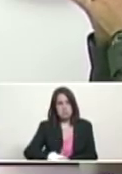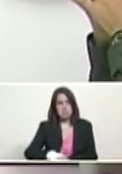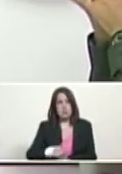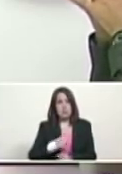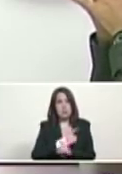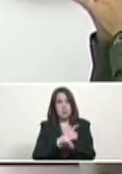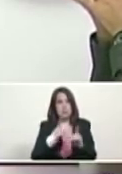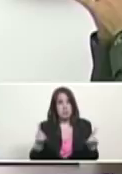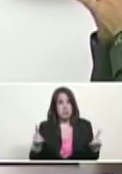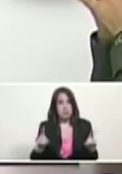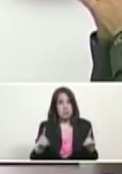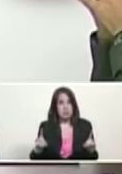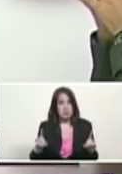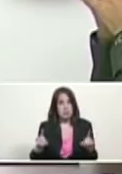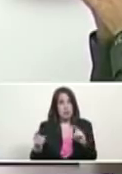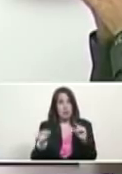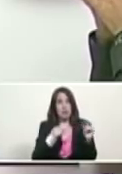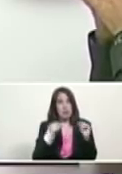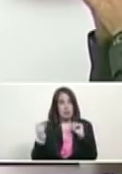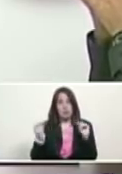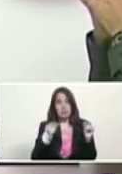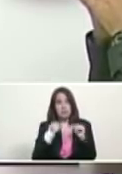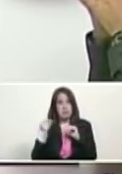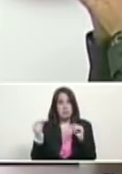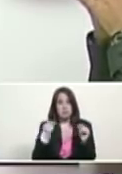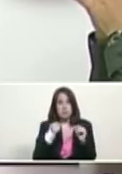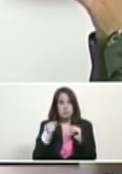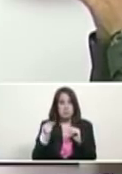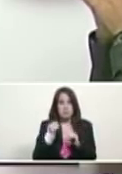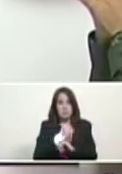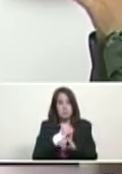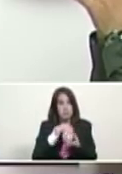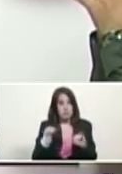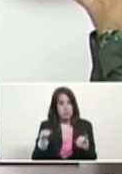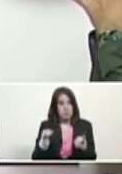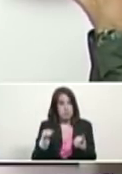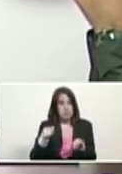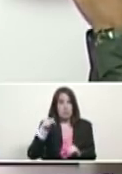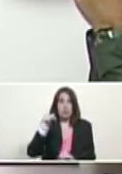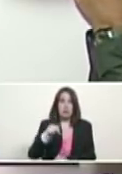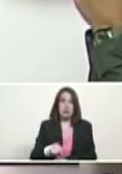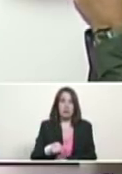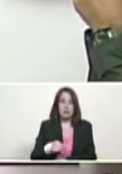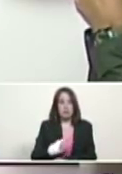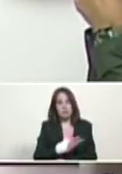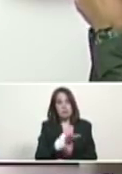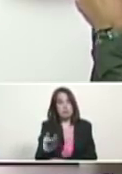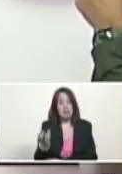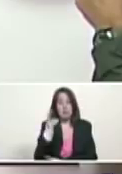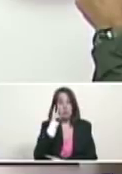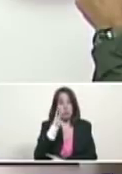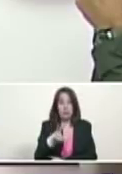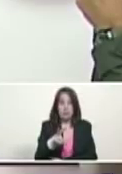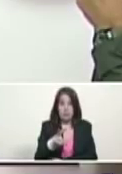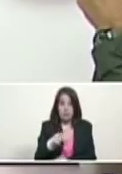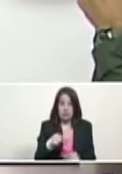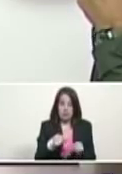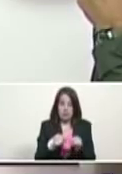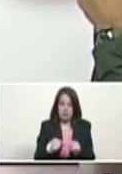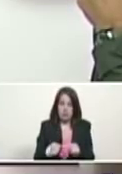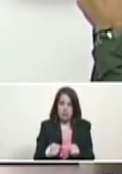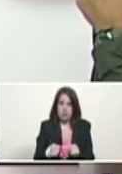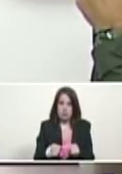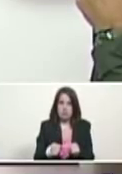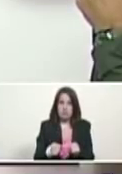democracia. Creo en el diálogo. Al final, aquí, ustedes verán, prevalecerá